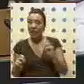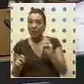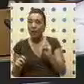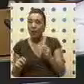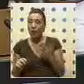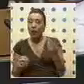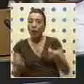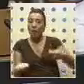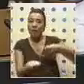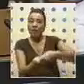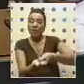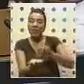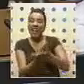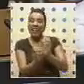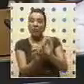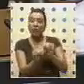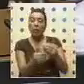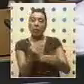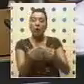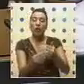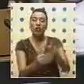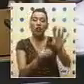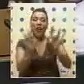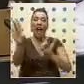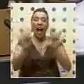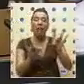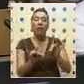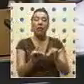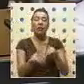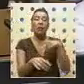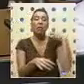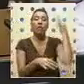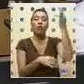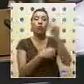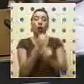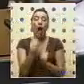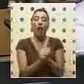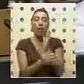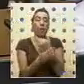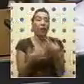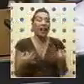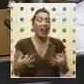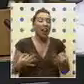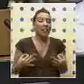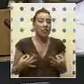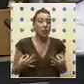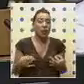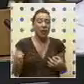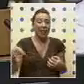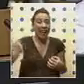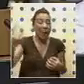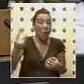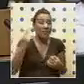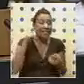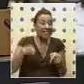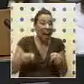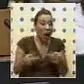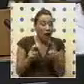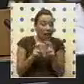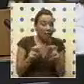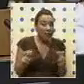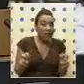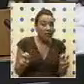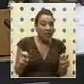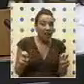tampoco financiamiento estudiantil para los procesos de admisión en los años venideros, porque no tenemos la certeza de que esas universidades que están siendo